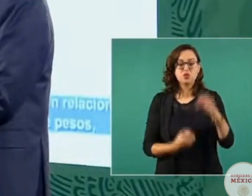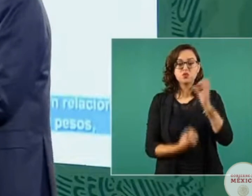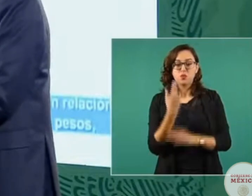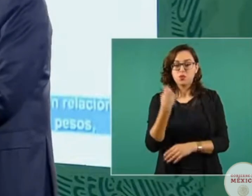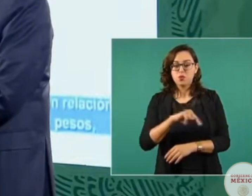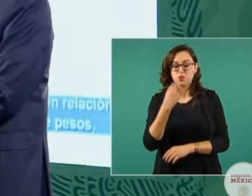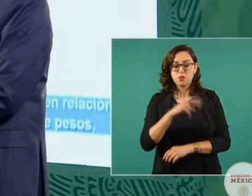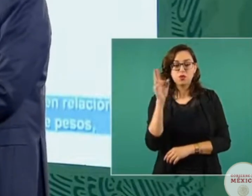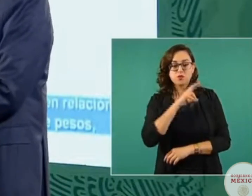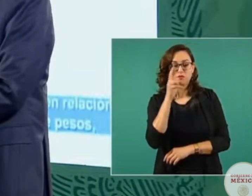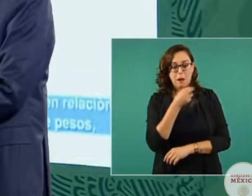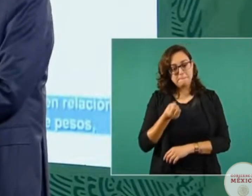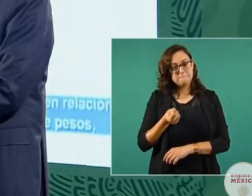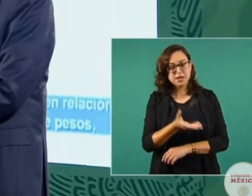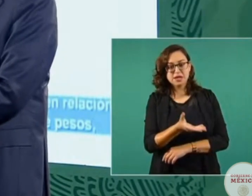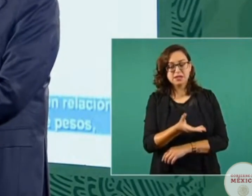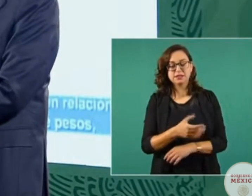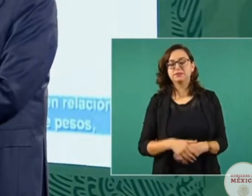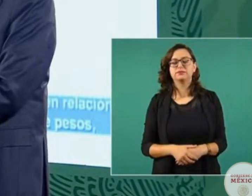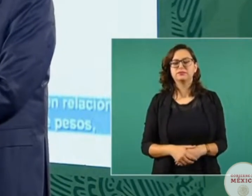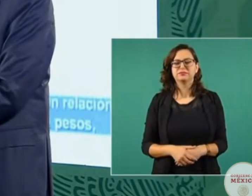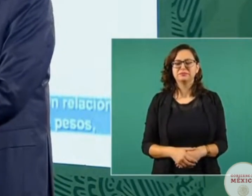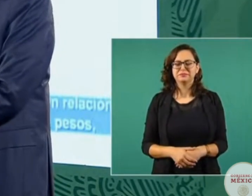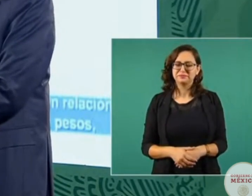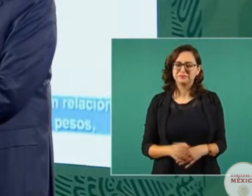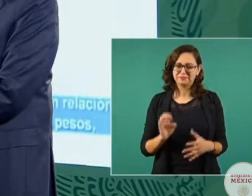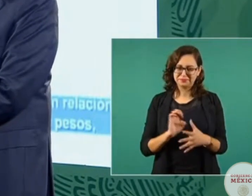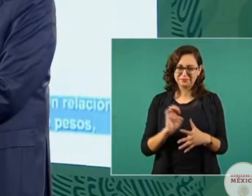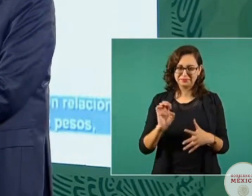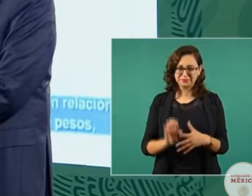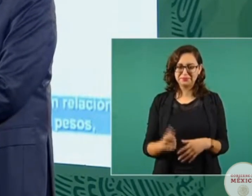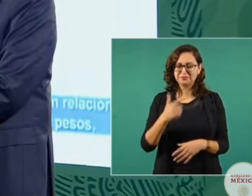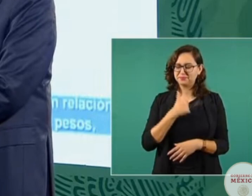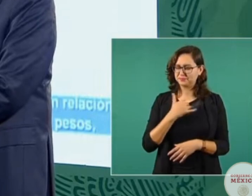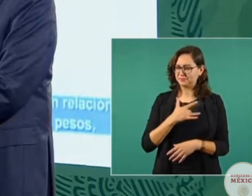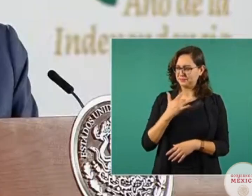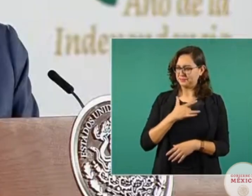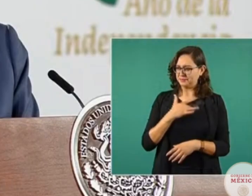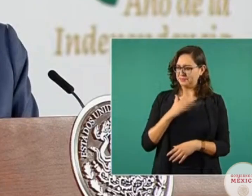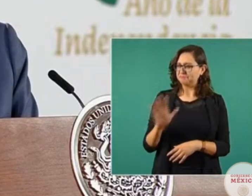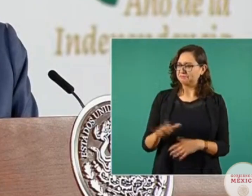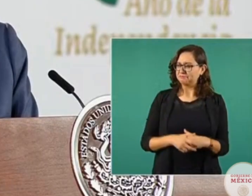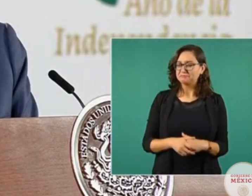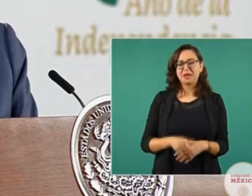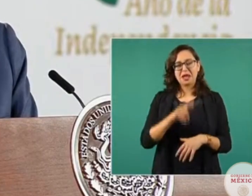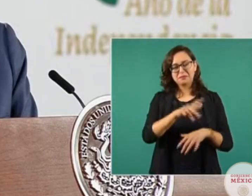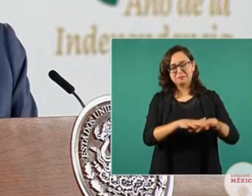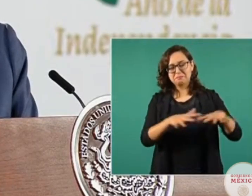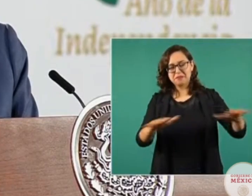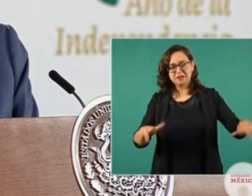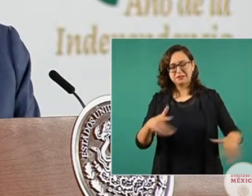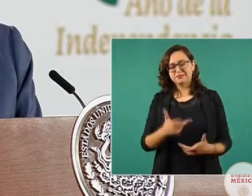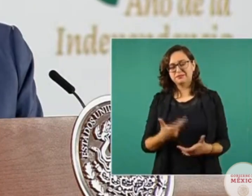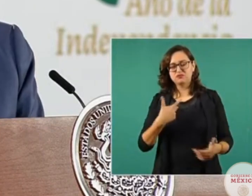Entonces me bajé al malecón y ahí grabé, para defenderme, un